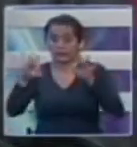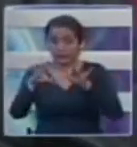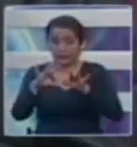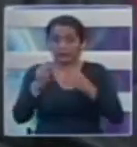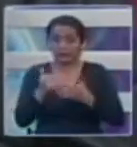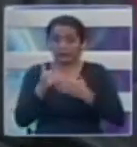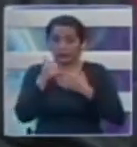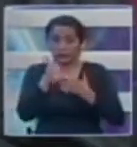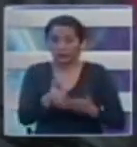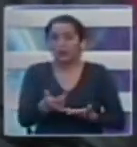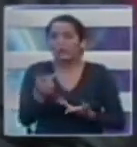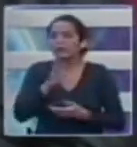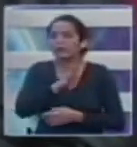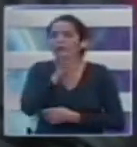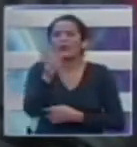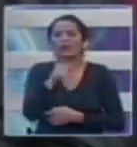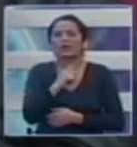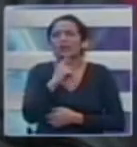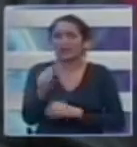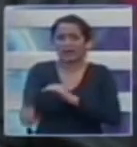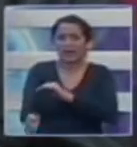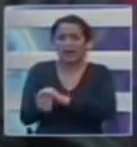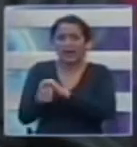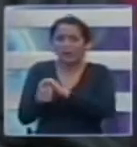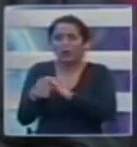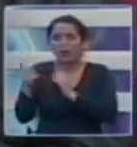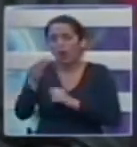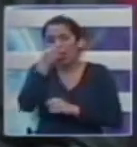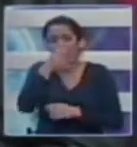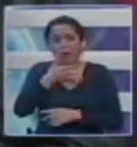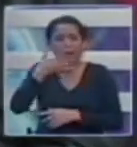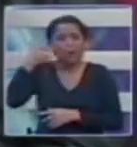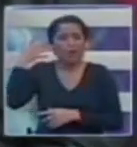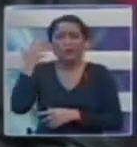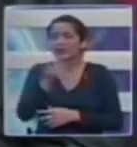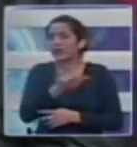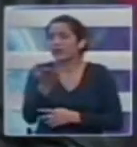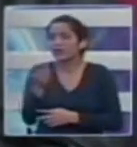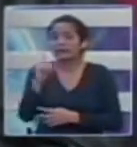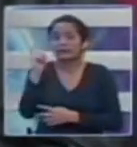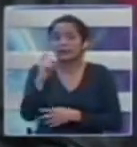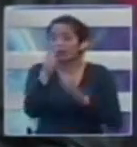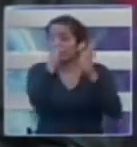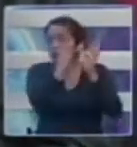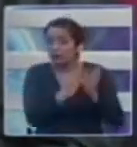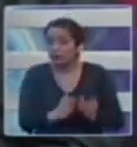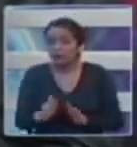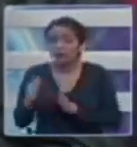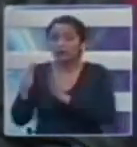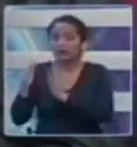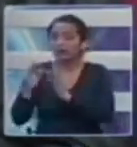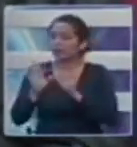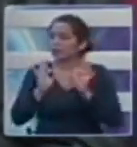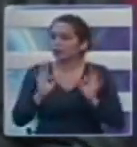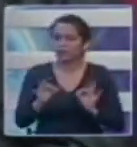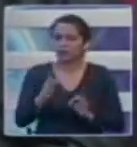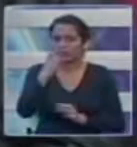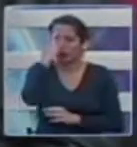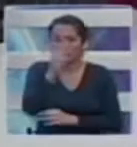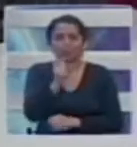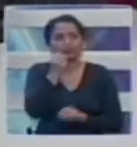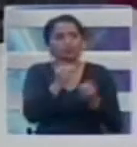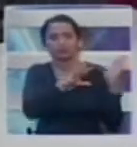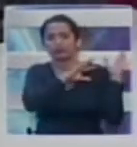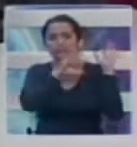tema como Galápagos, tenemos un tema como el Oriente, donde nosotros tenemos que ver dónde haya un buen turismo, un turismo